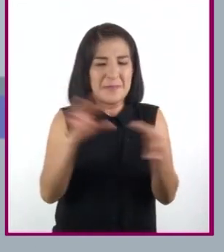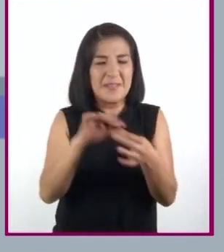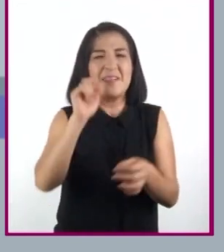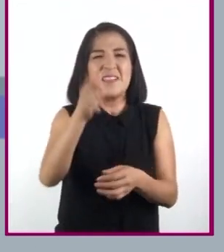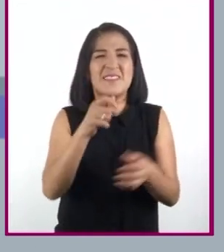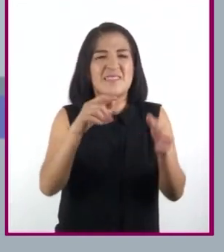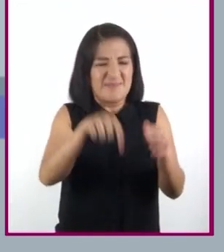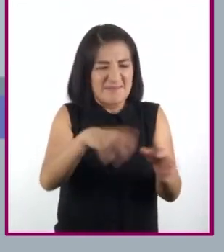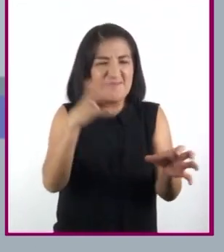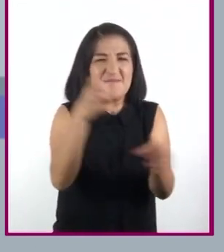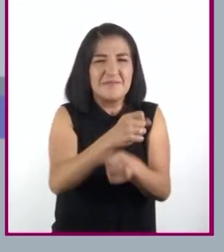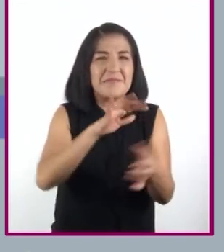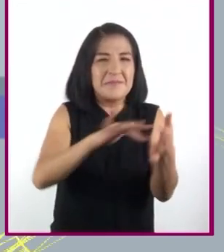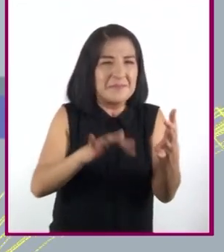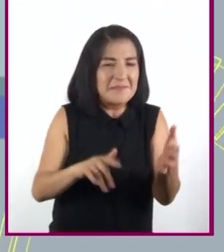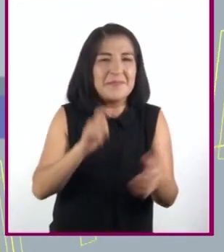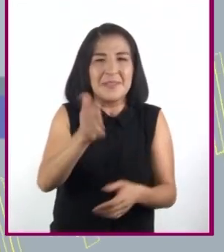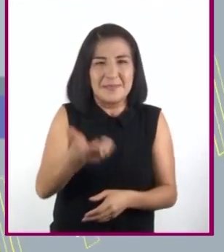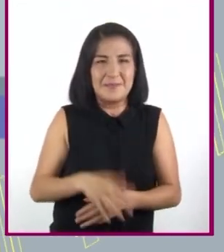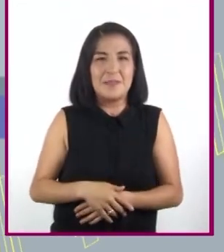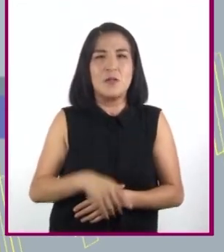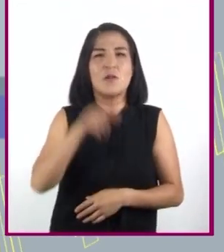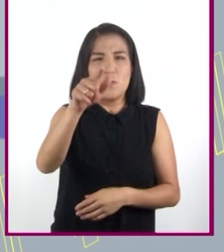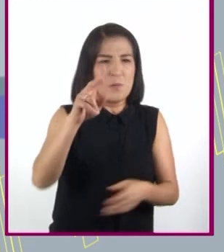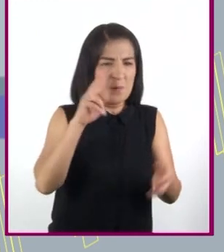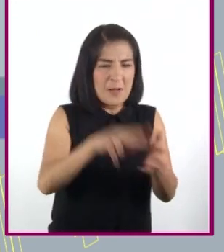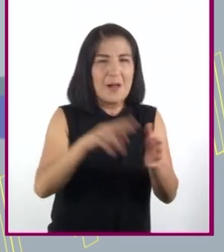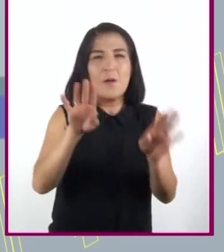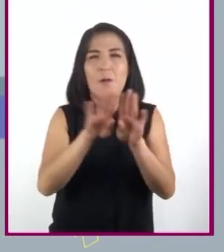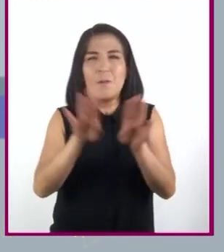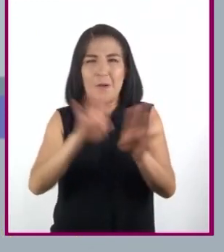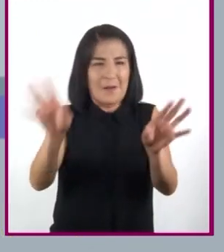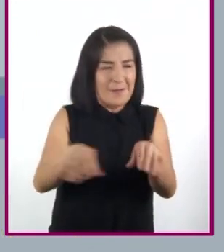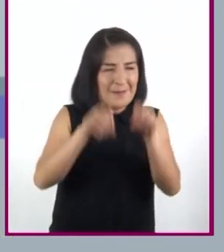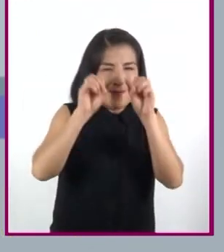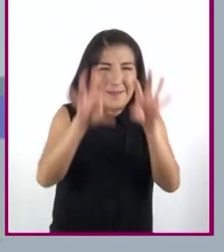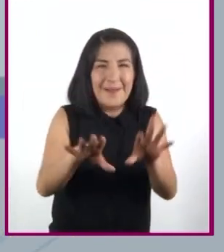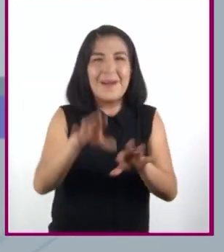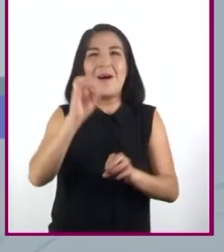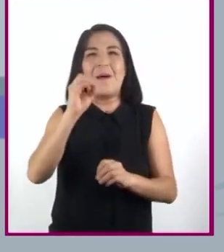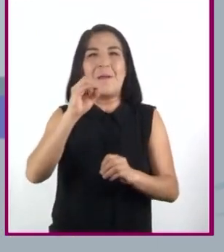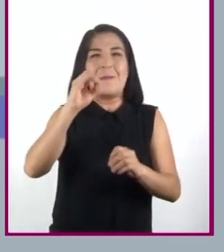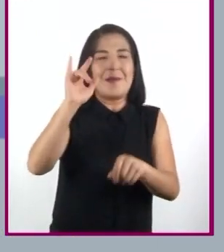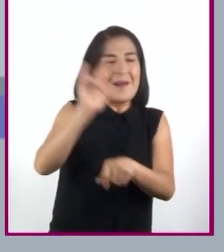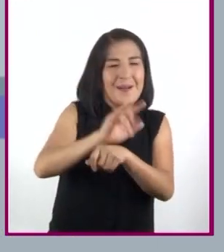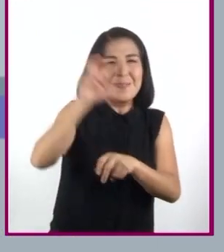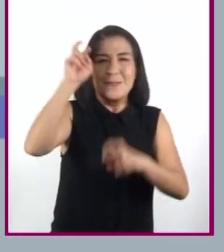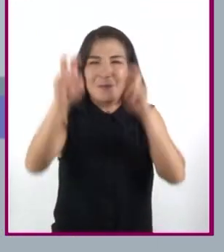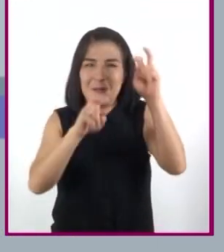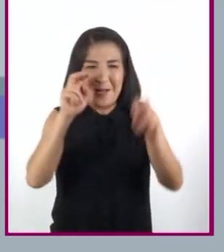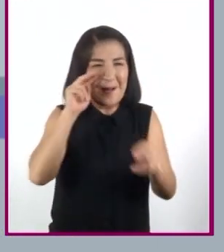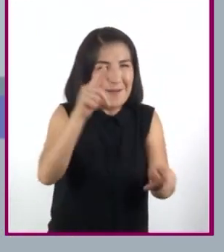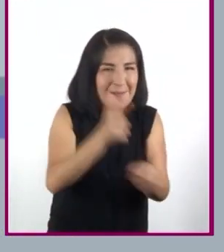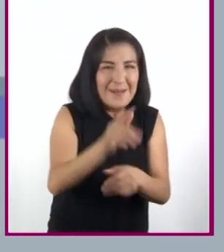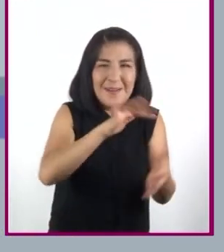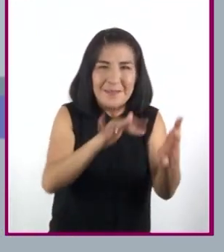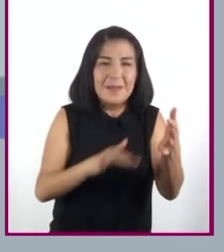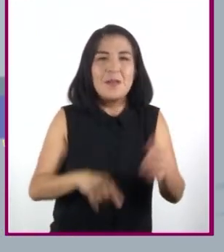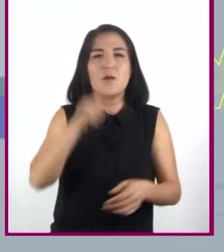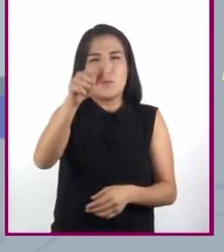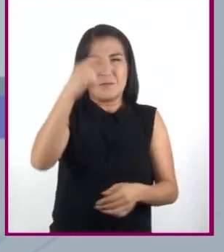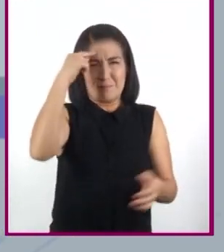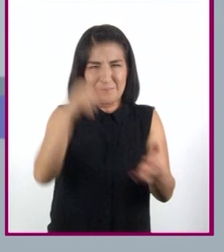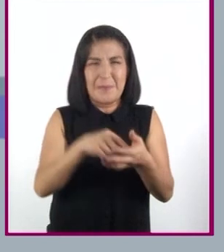tratan. ¿Encontraste elementos realistas o fantásticos? ¿Como cuáles? ¿Crees que pertenece a algún